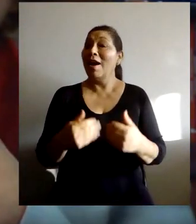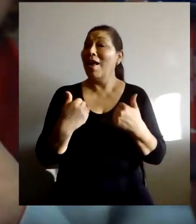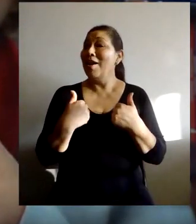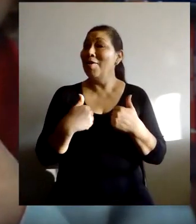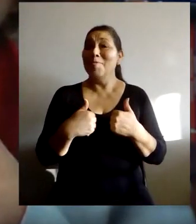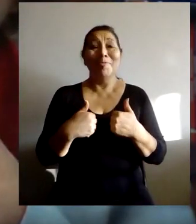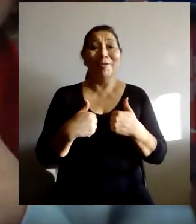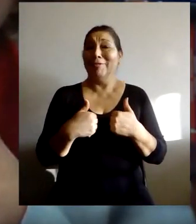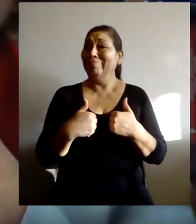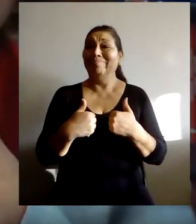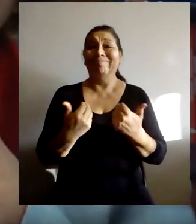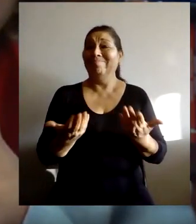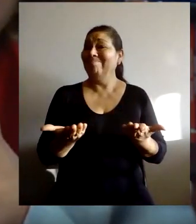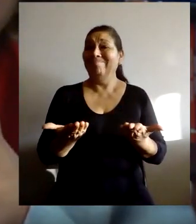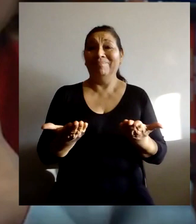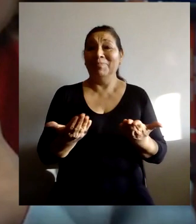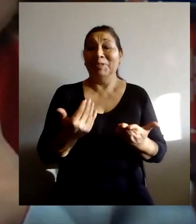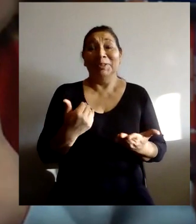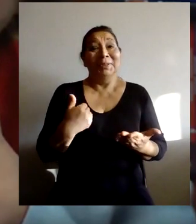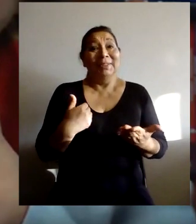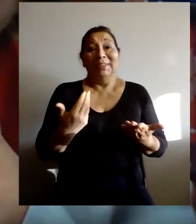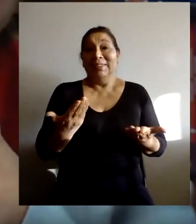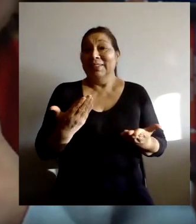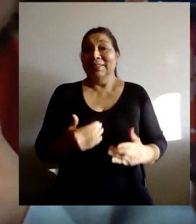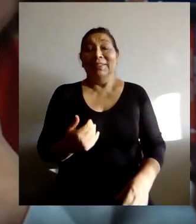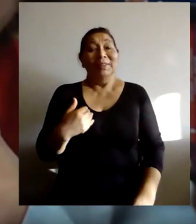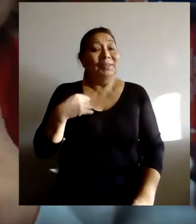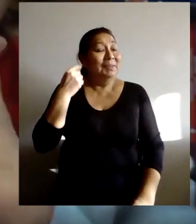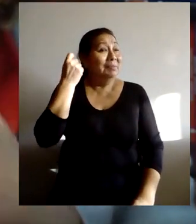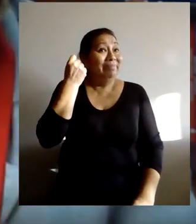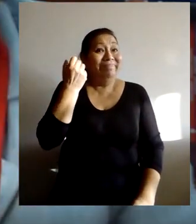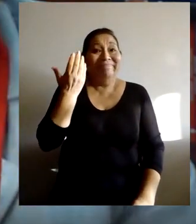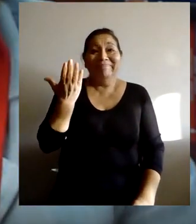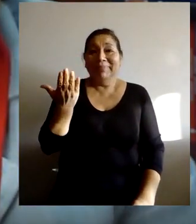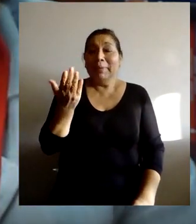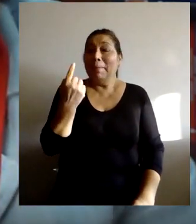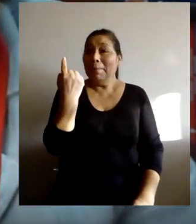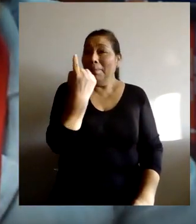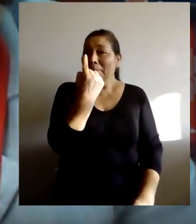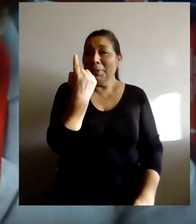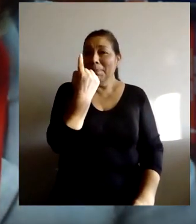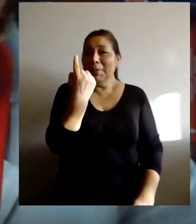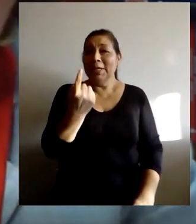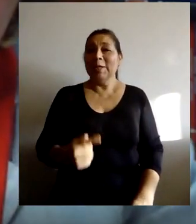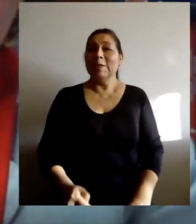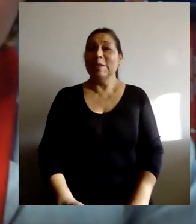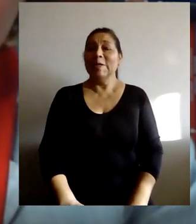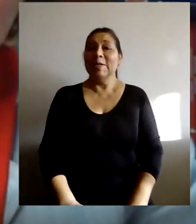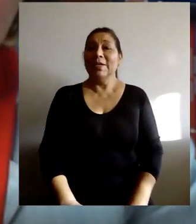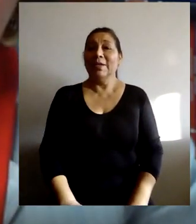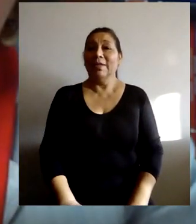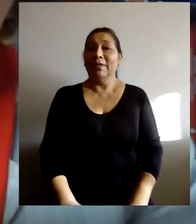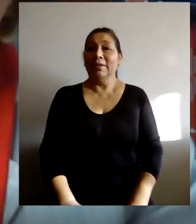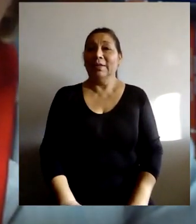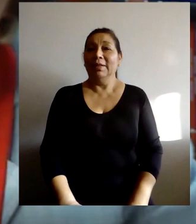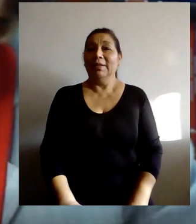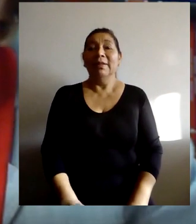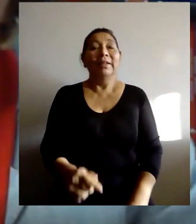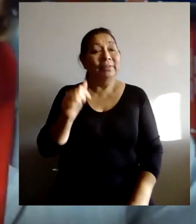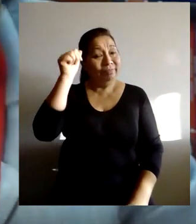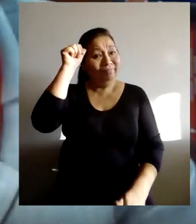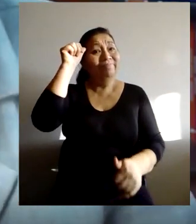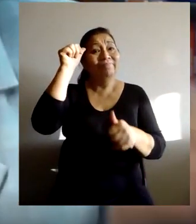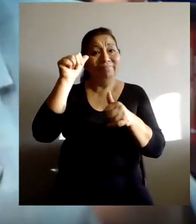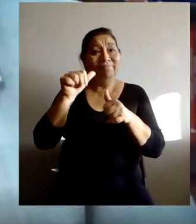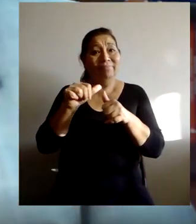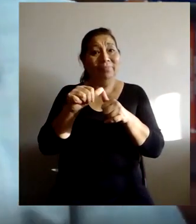que el abogado no ha podido, o yo no me he dejado entender. Primero, hay